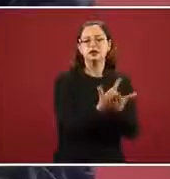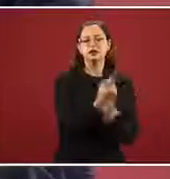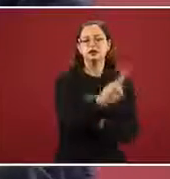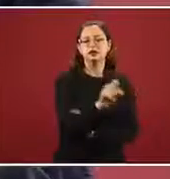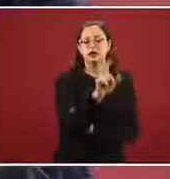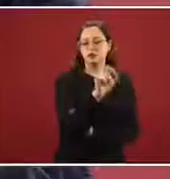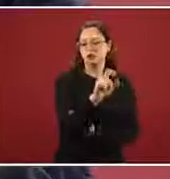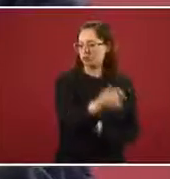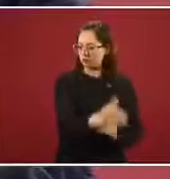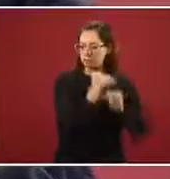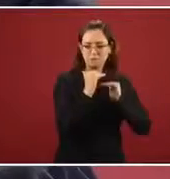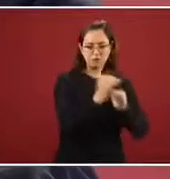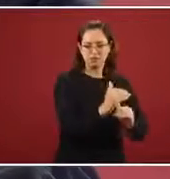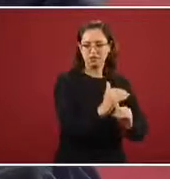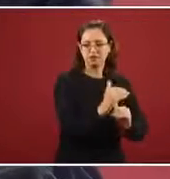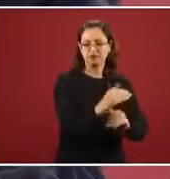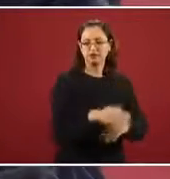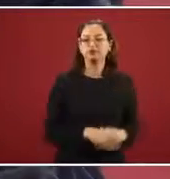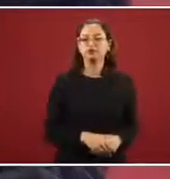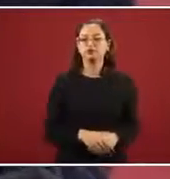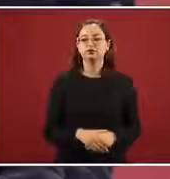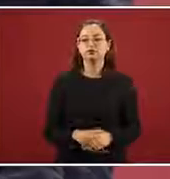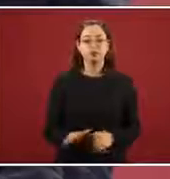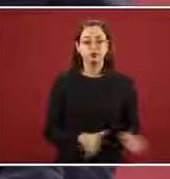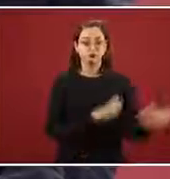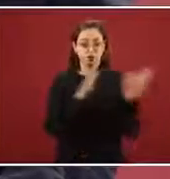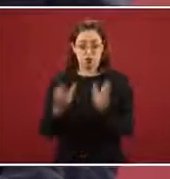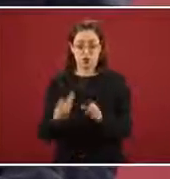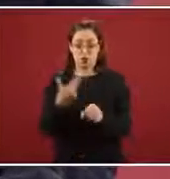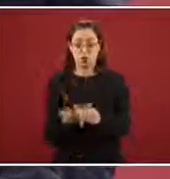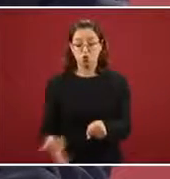nada más. En un hospital,